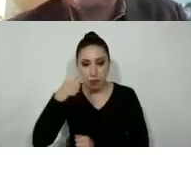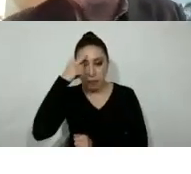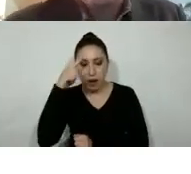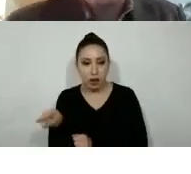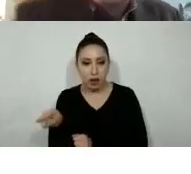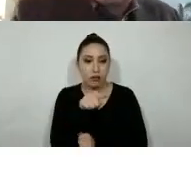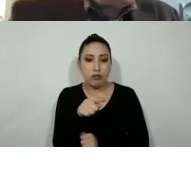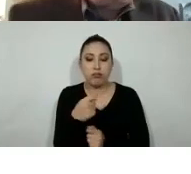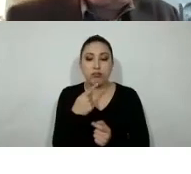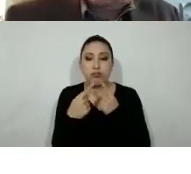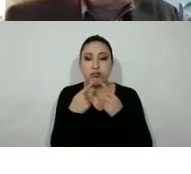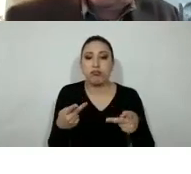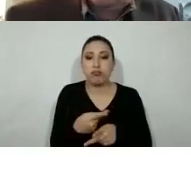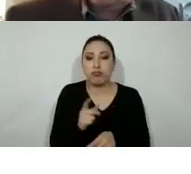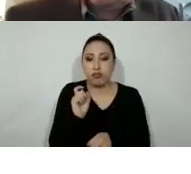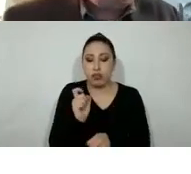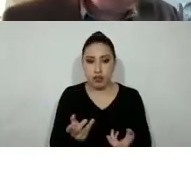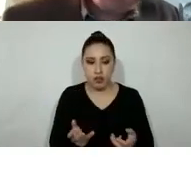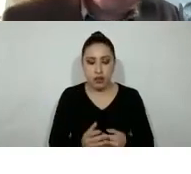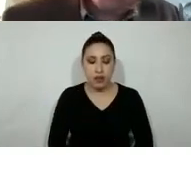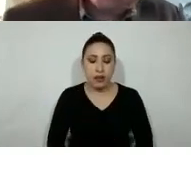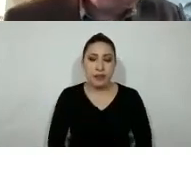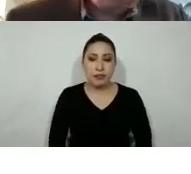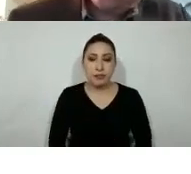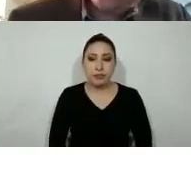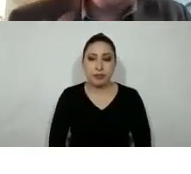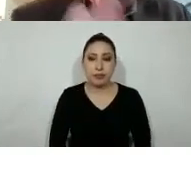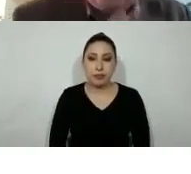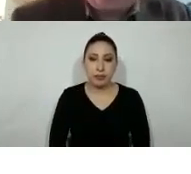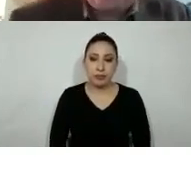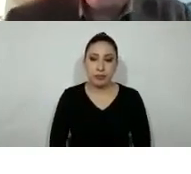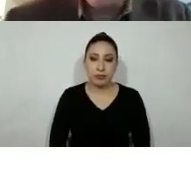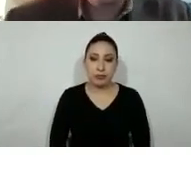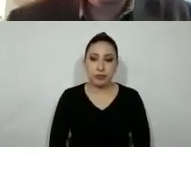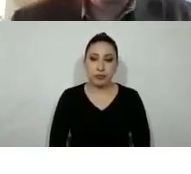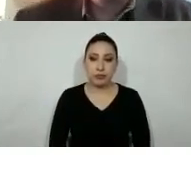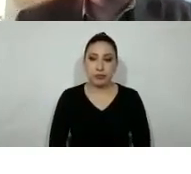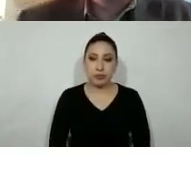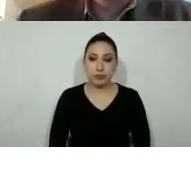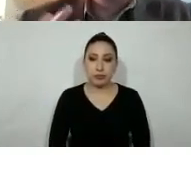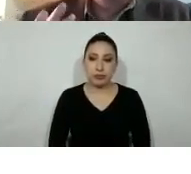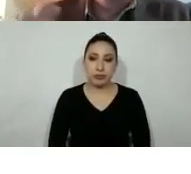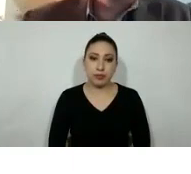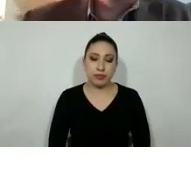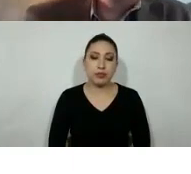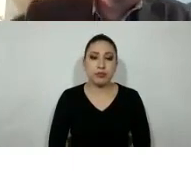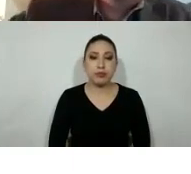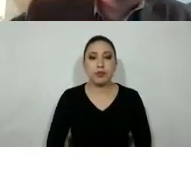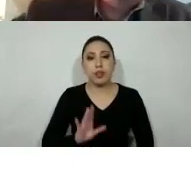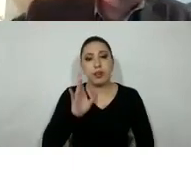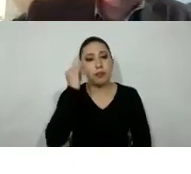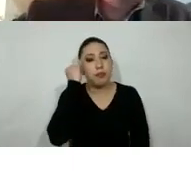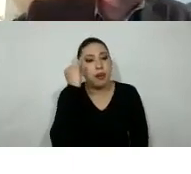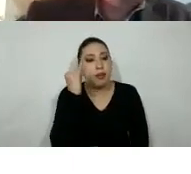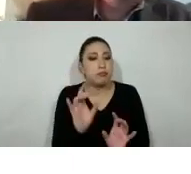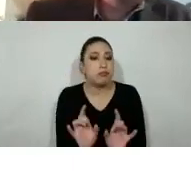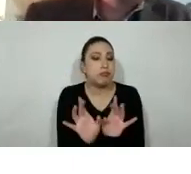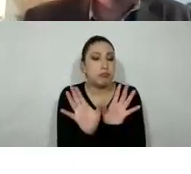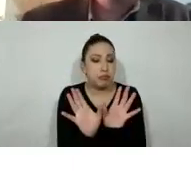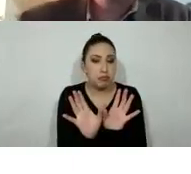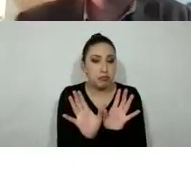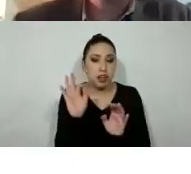ministerial. Y ahora lo que pasa, bueno, y acá entonces sería, imaginen un caso donde se ocurre